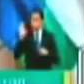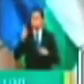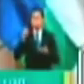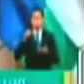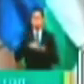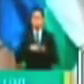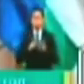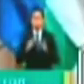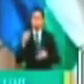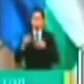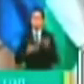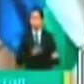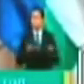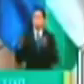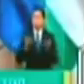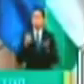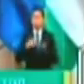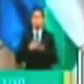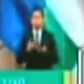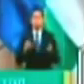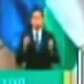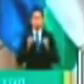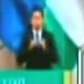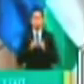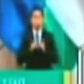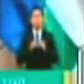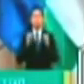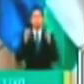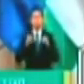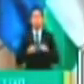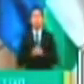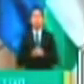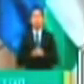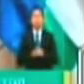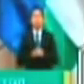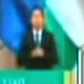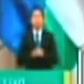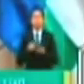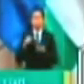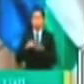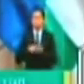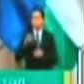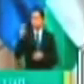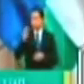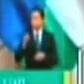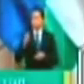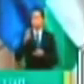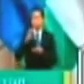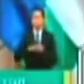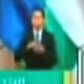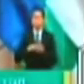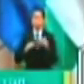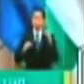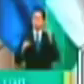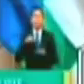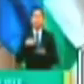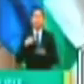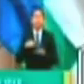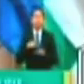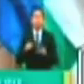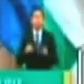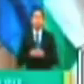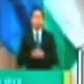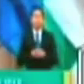hecho referencia a una universidad, no sabemos todavía cuál es, que habría proporcionado una información desde nuestro punto de vista